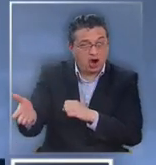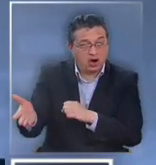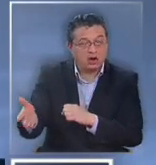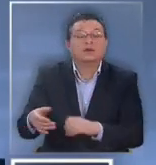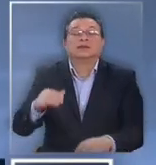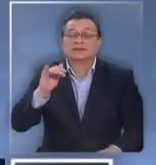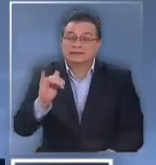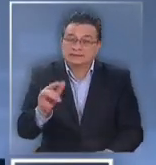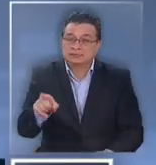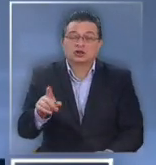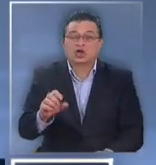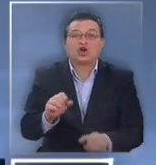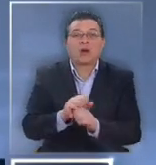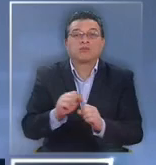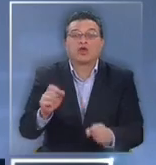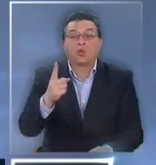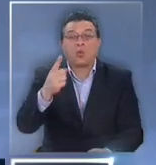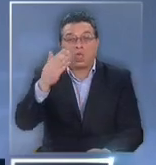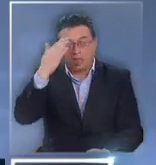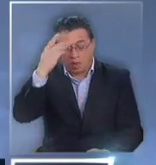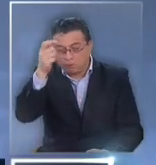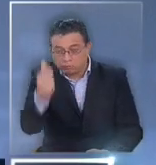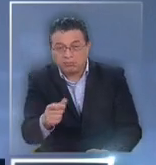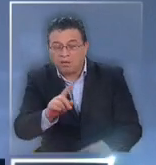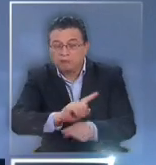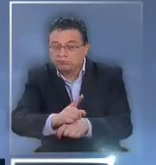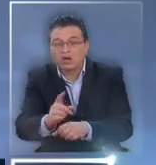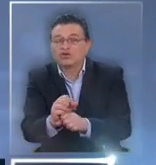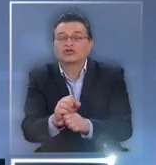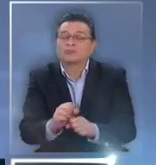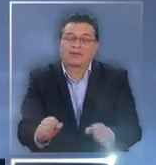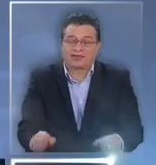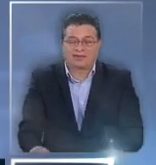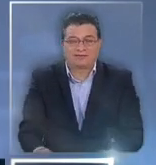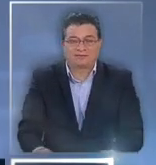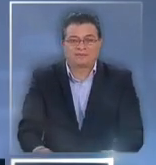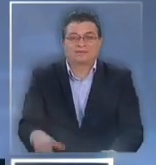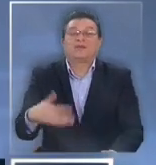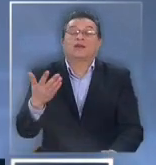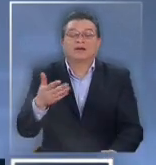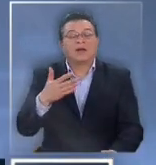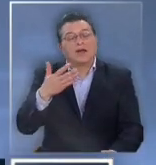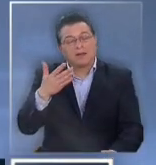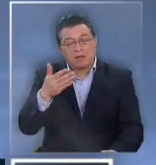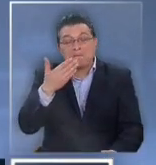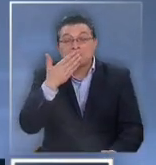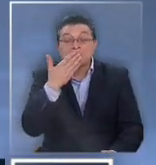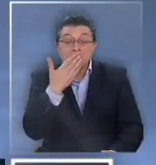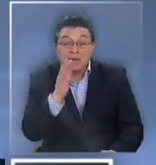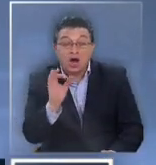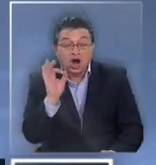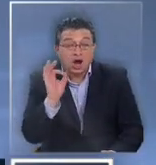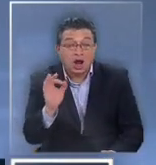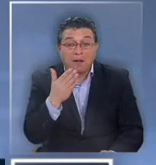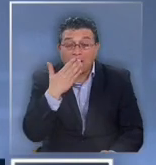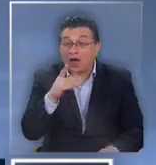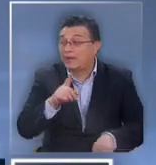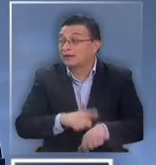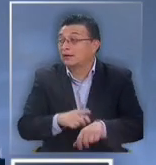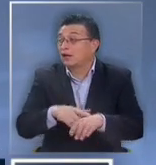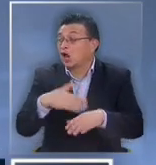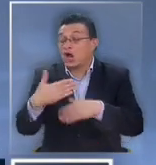de un día para otro sólo lo ideal lo ideal en tiempos normales